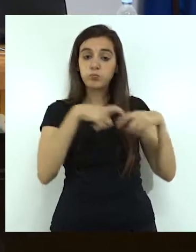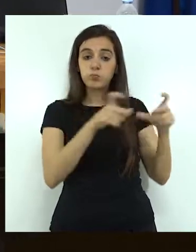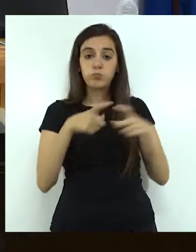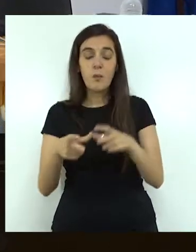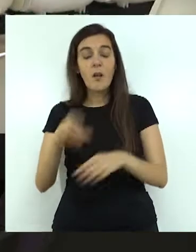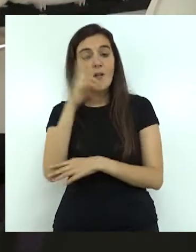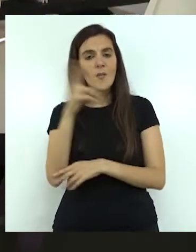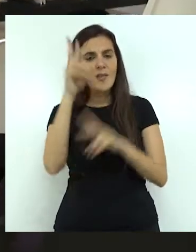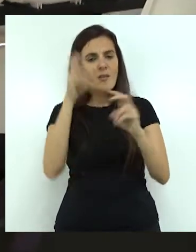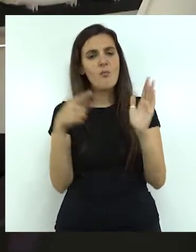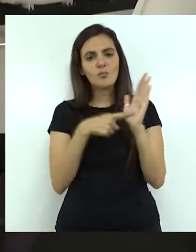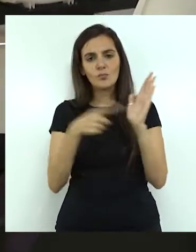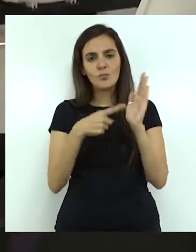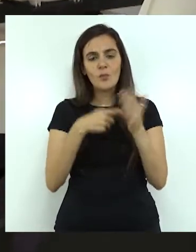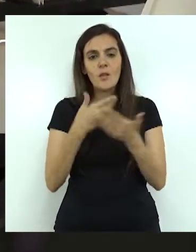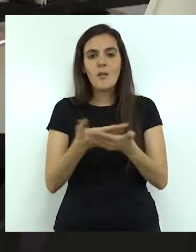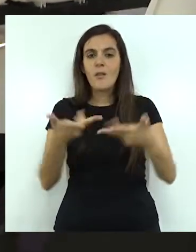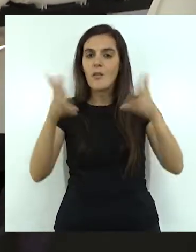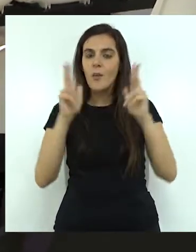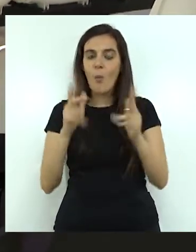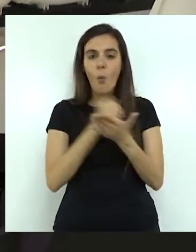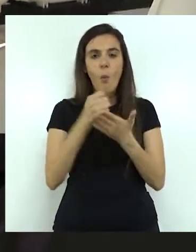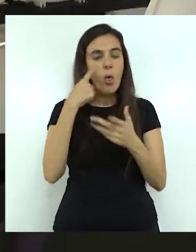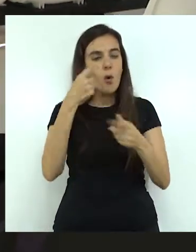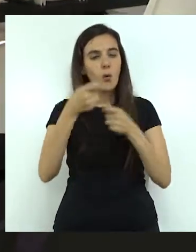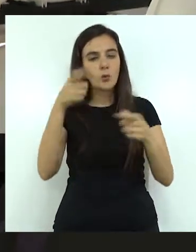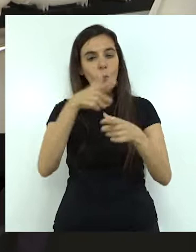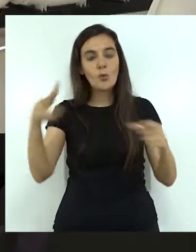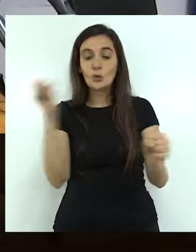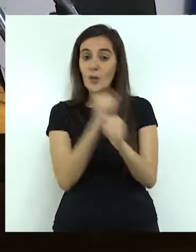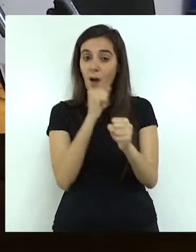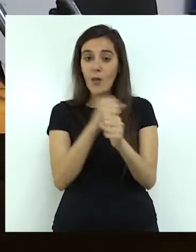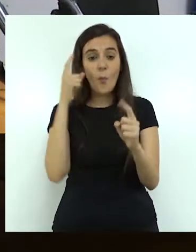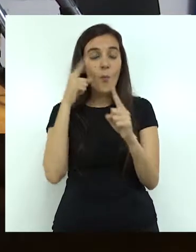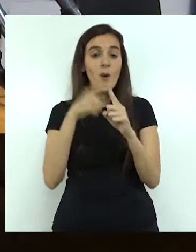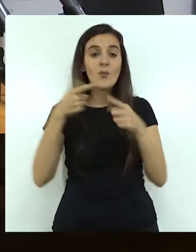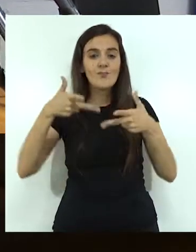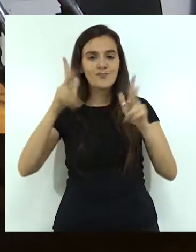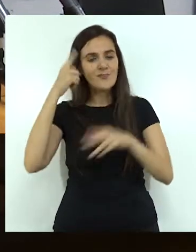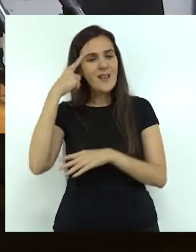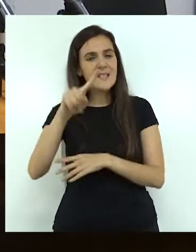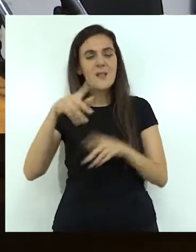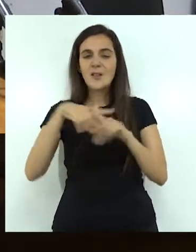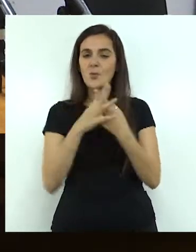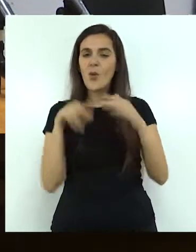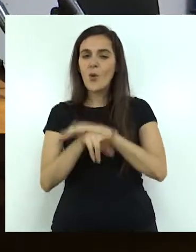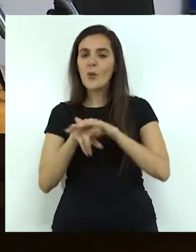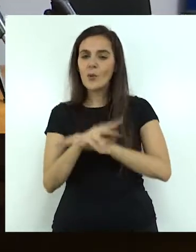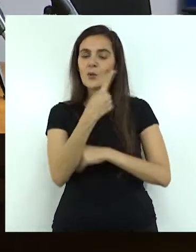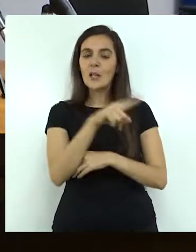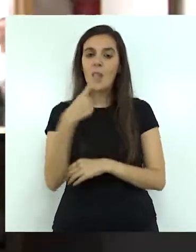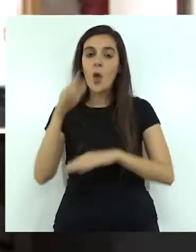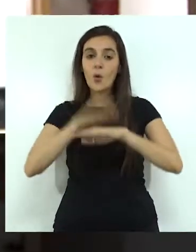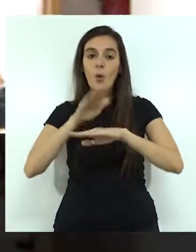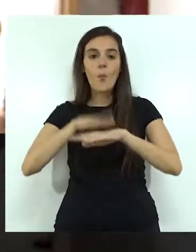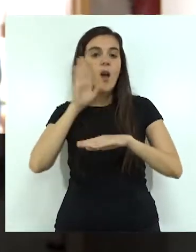del registro de control horario de los trabajadores a la vez de dar a conocer los medios con los que puede hacerlo y cumplir de esta forma la normativa